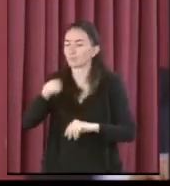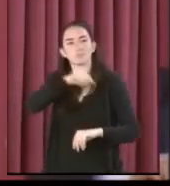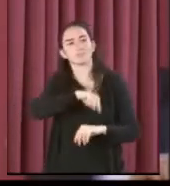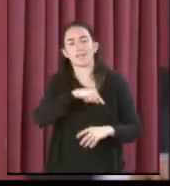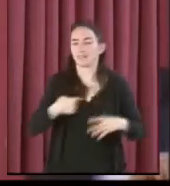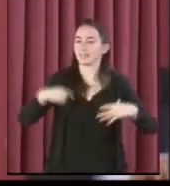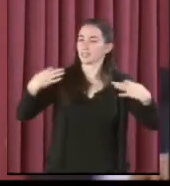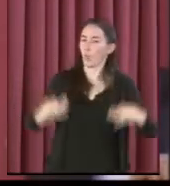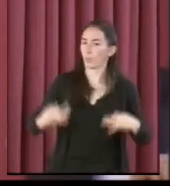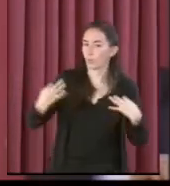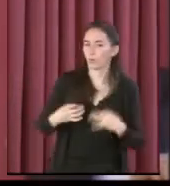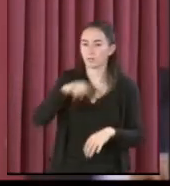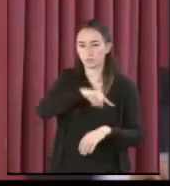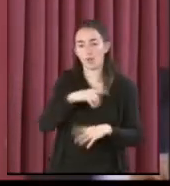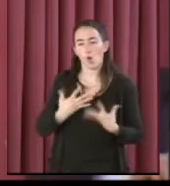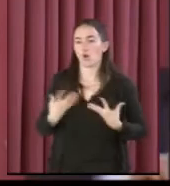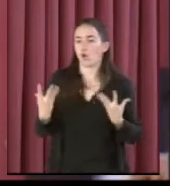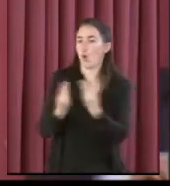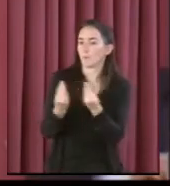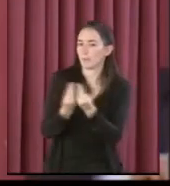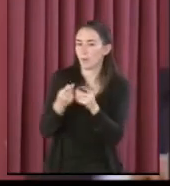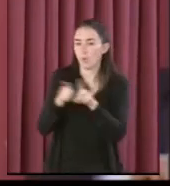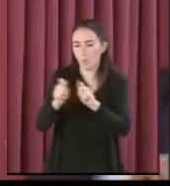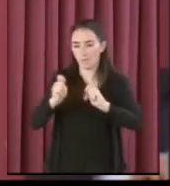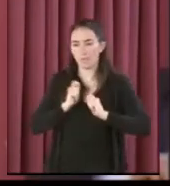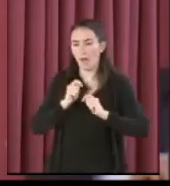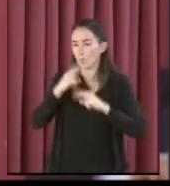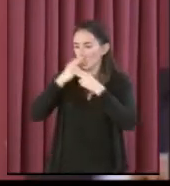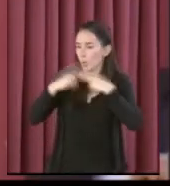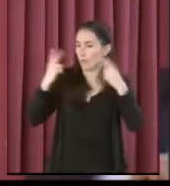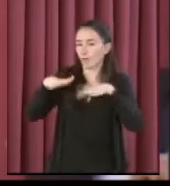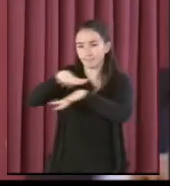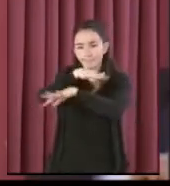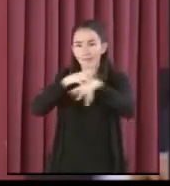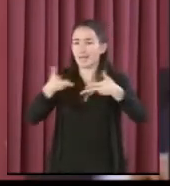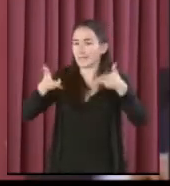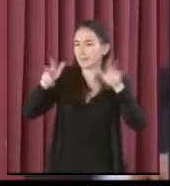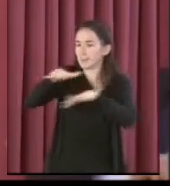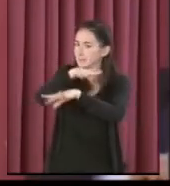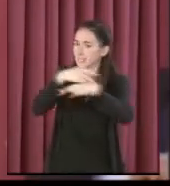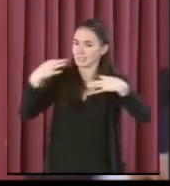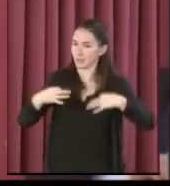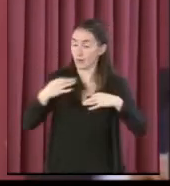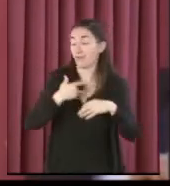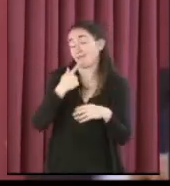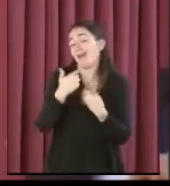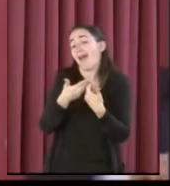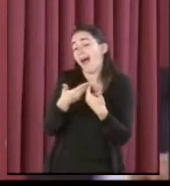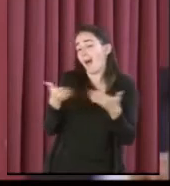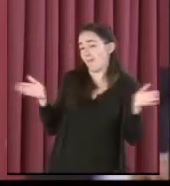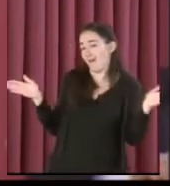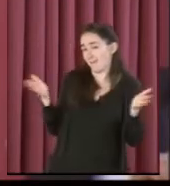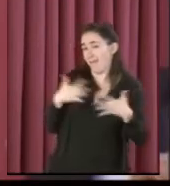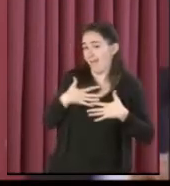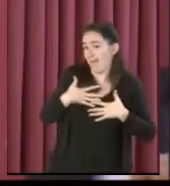seguras, donde la convivencia es un sinónimo de espacio público, una ciudad, en definitiva, amable. En